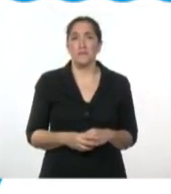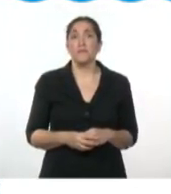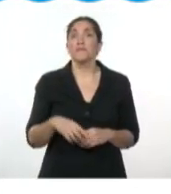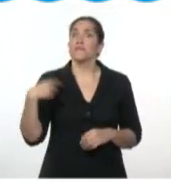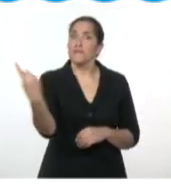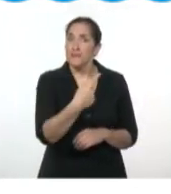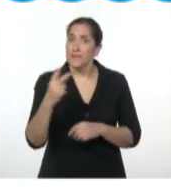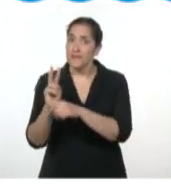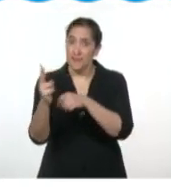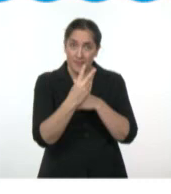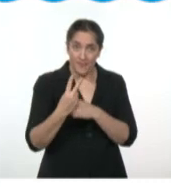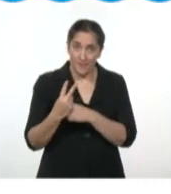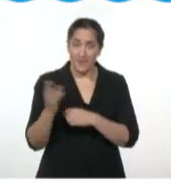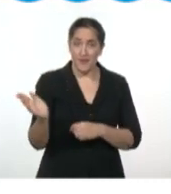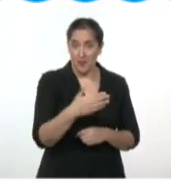Cuidémonos entre todos y todas.